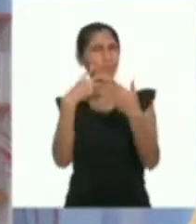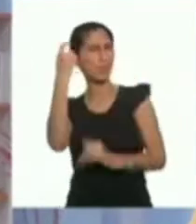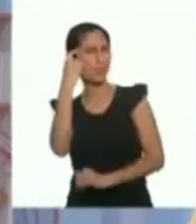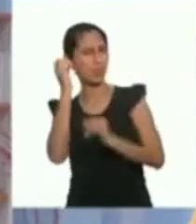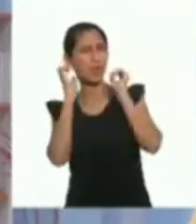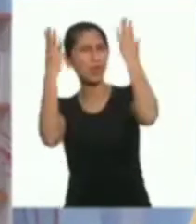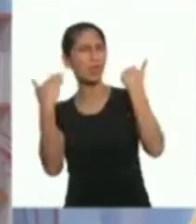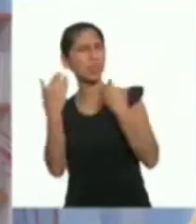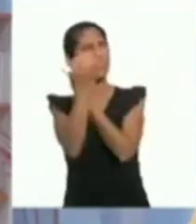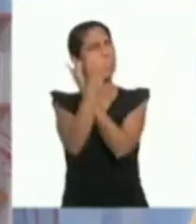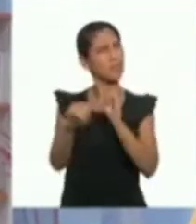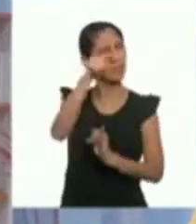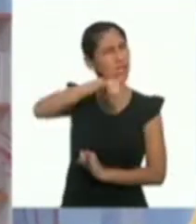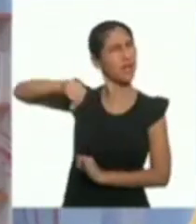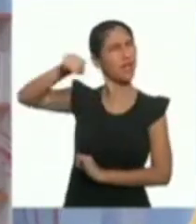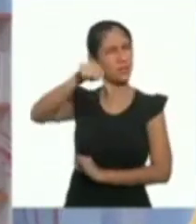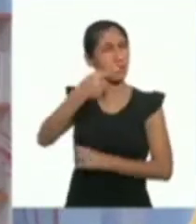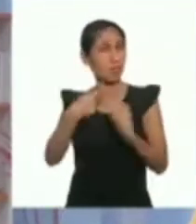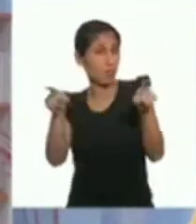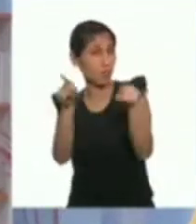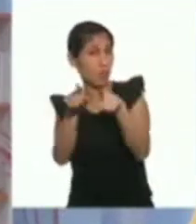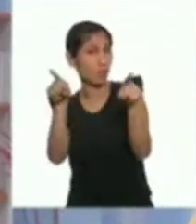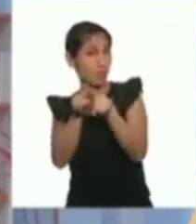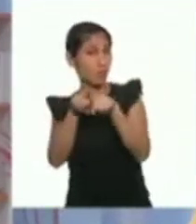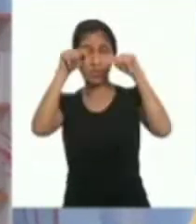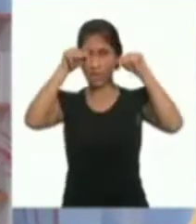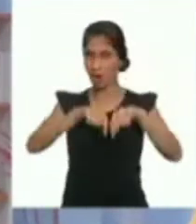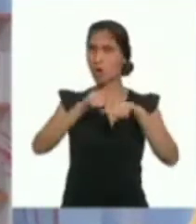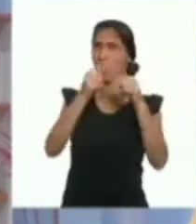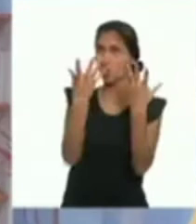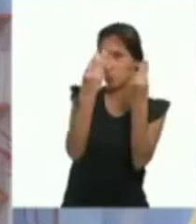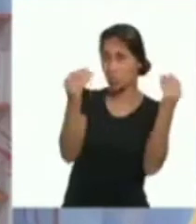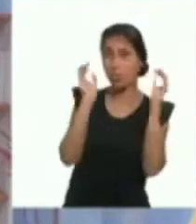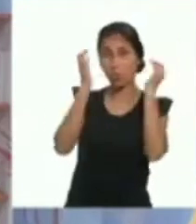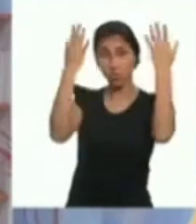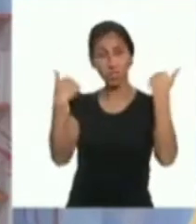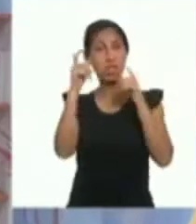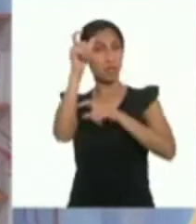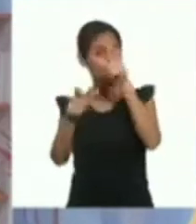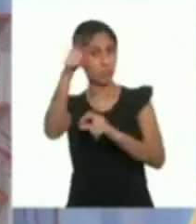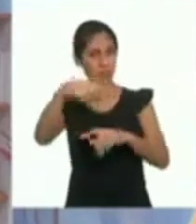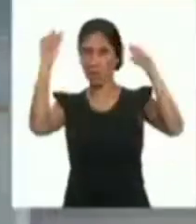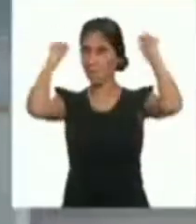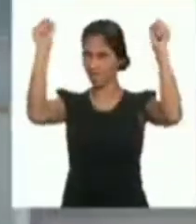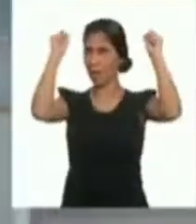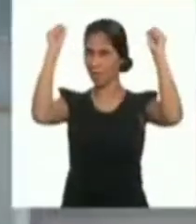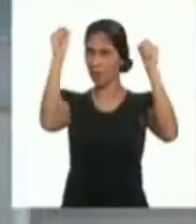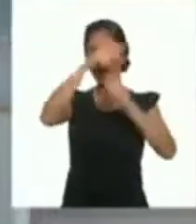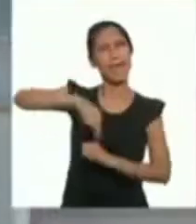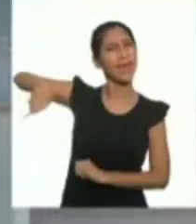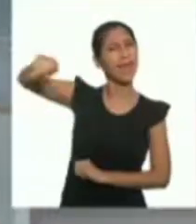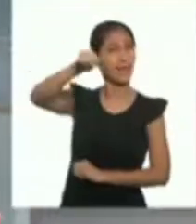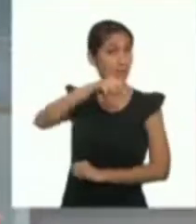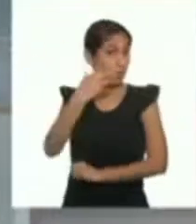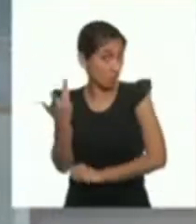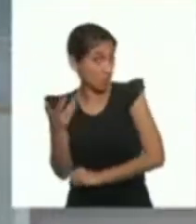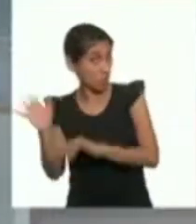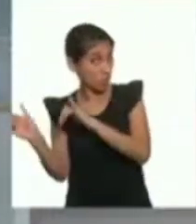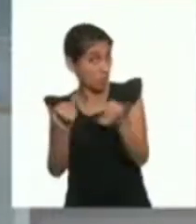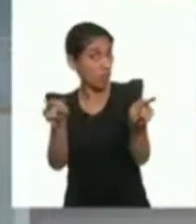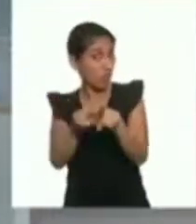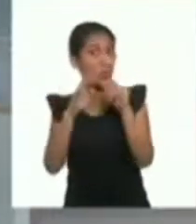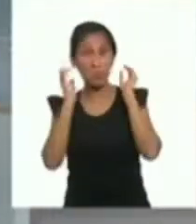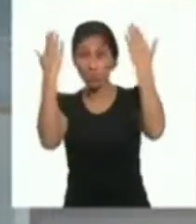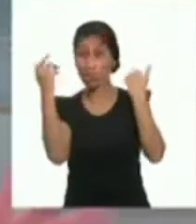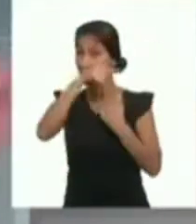en las mujeres de la independencia, pero también en todas aquellas peruanas que día a día se suman a la lucha. ¿Acaso no son, de cierta manera,